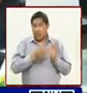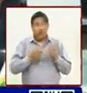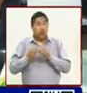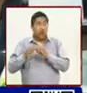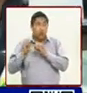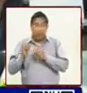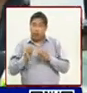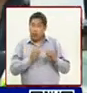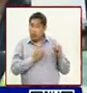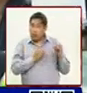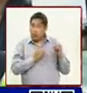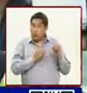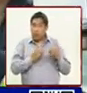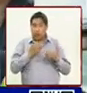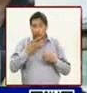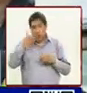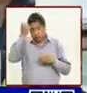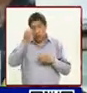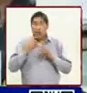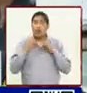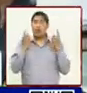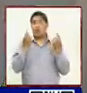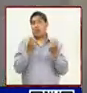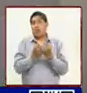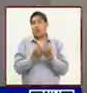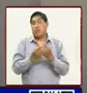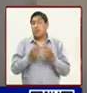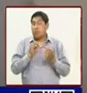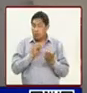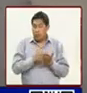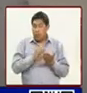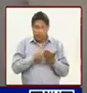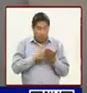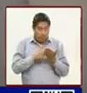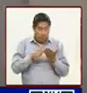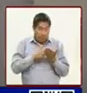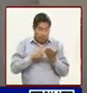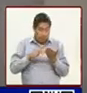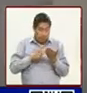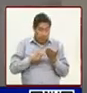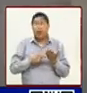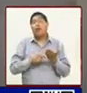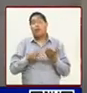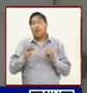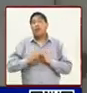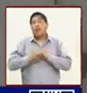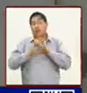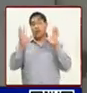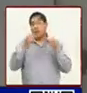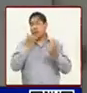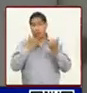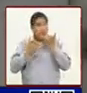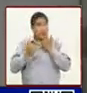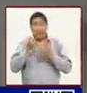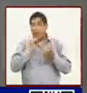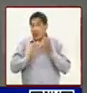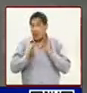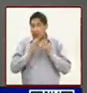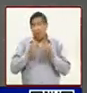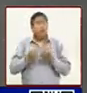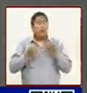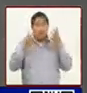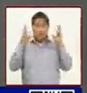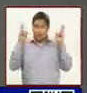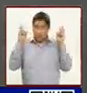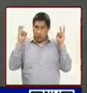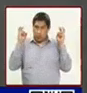y funciones del órgano ejecutivo, el cual establece de manera clara y taxativa y detalla aquello que se ha venido hablando mucho, que es